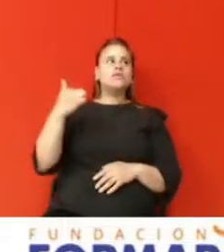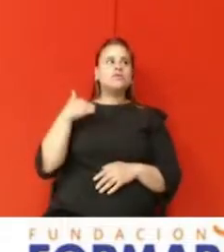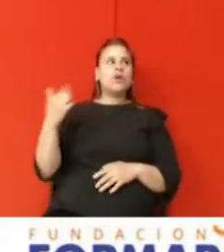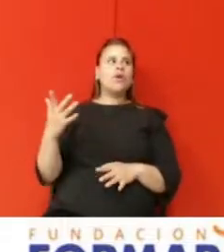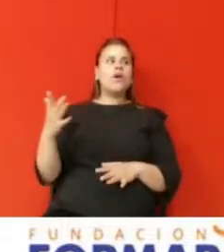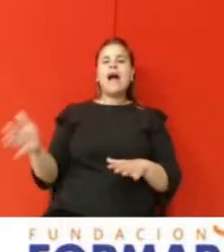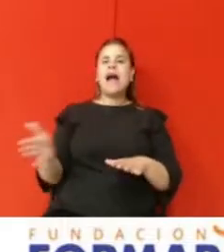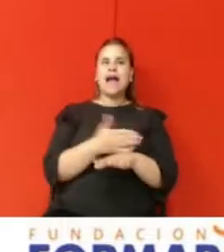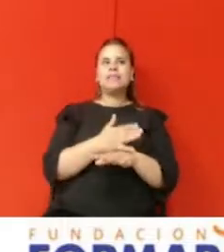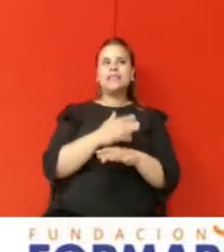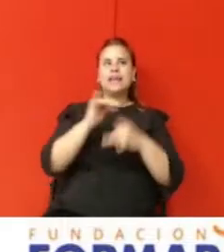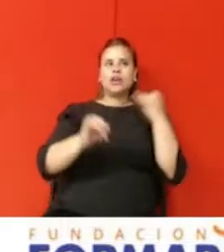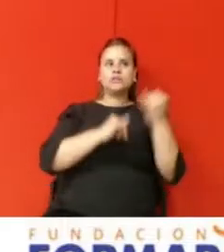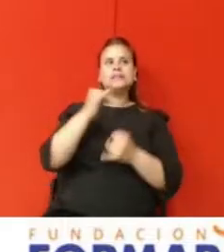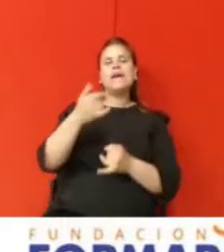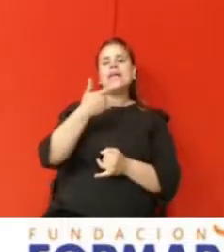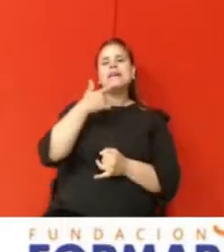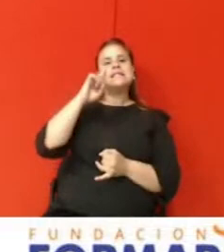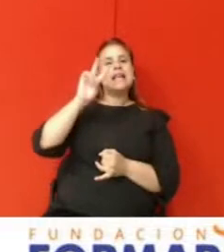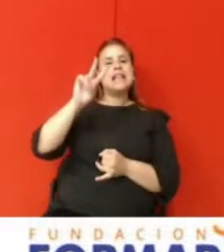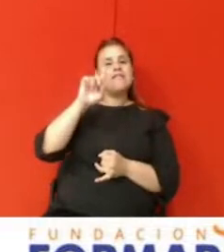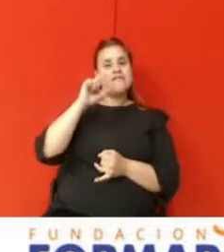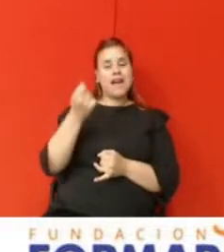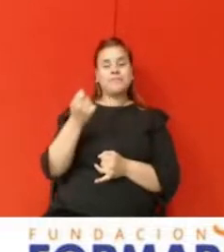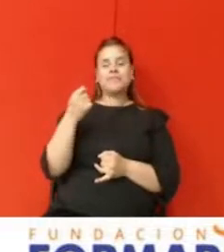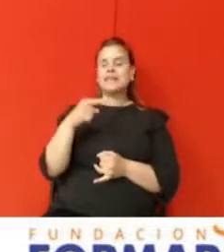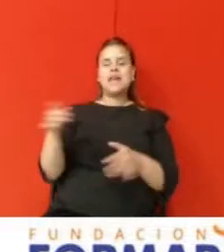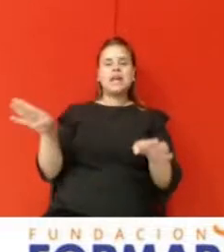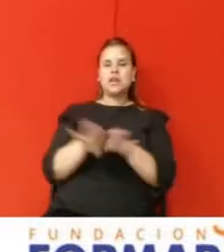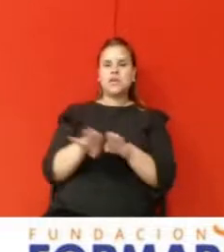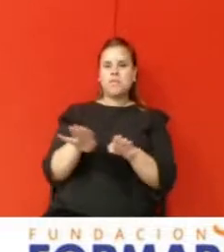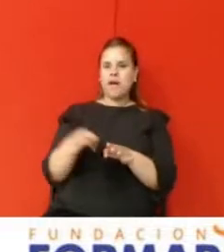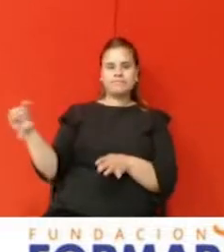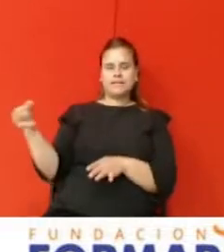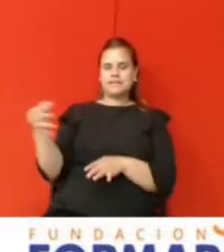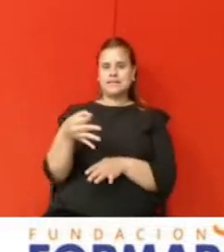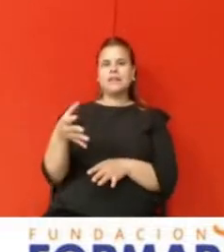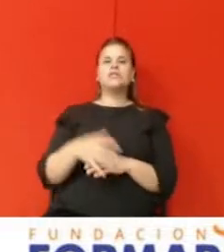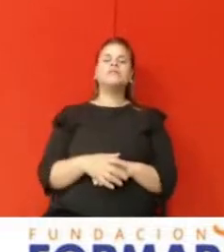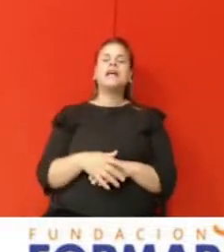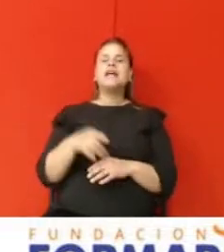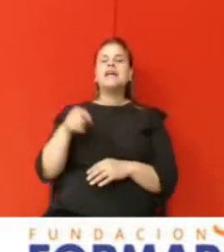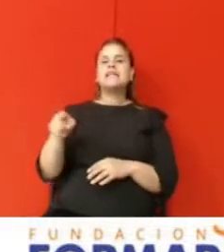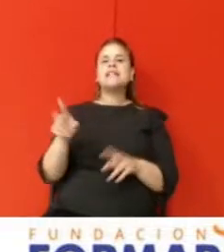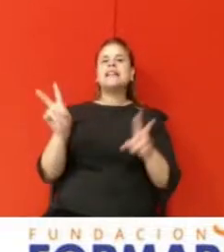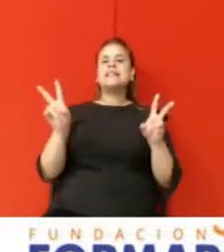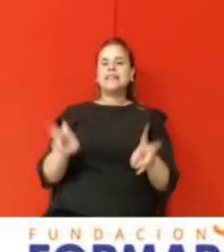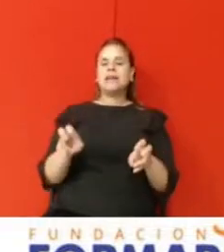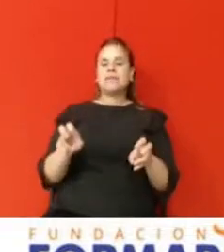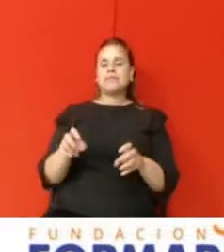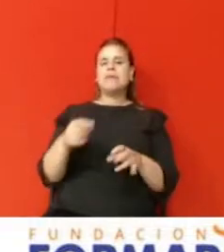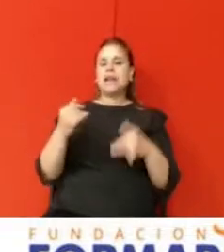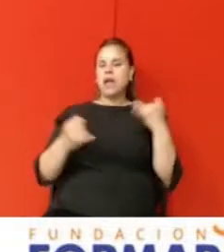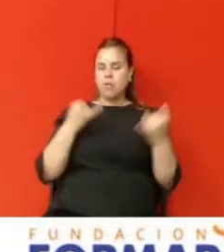lo que hablaba la doctora sobre el ejemplo que puso del amparo de salud.